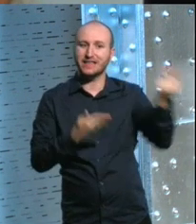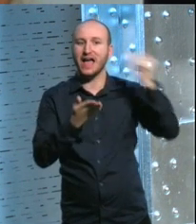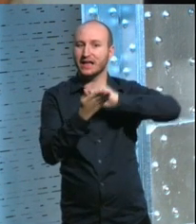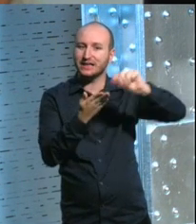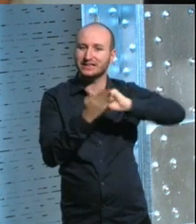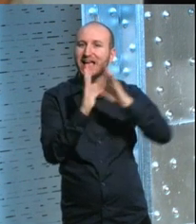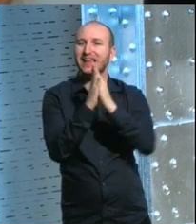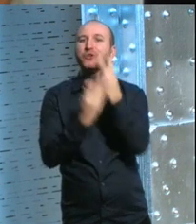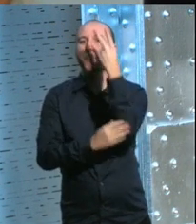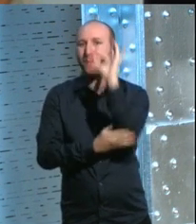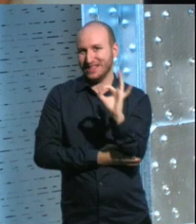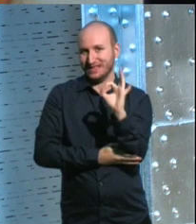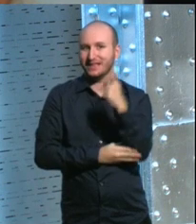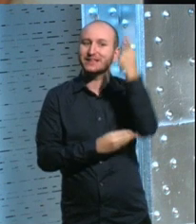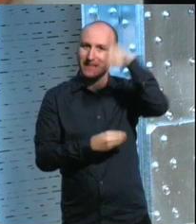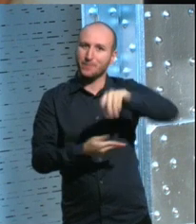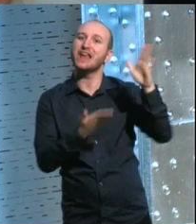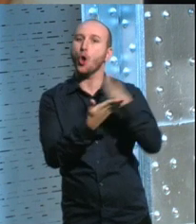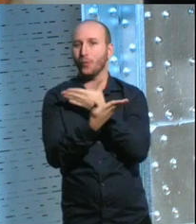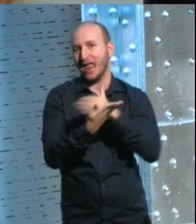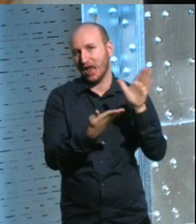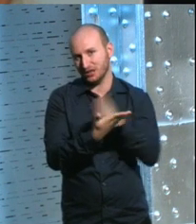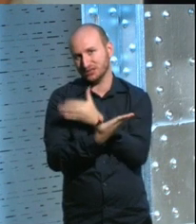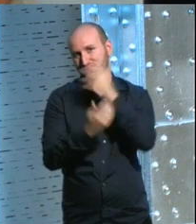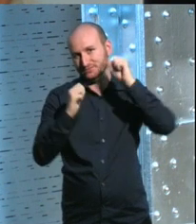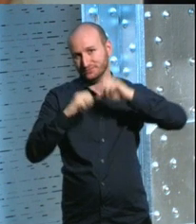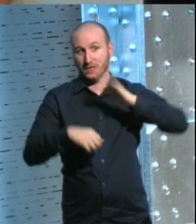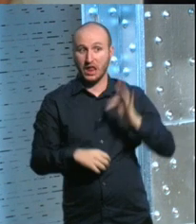libros, incluyendo una novela. Además,